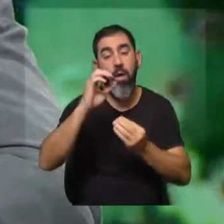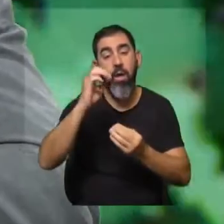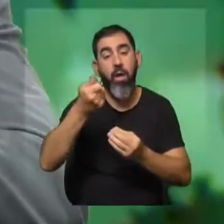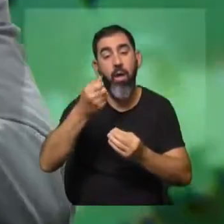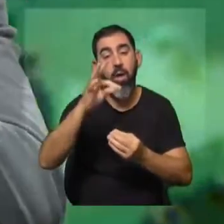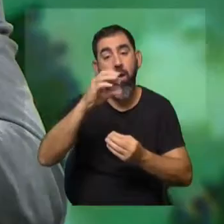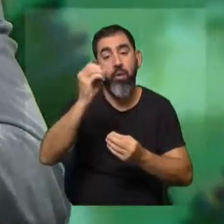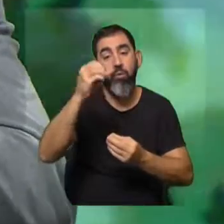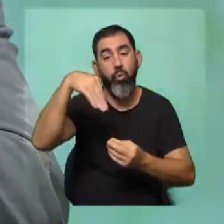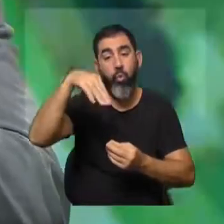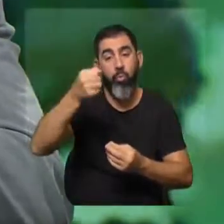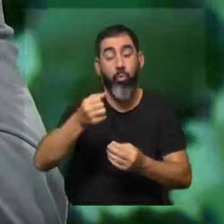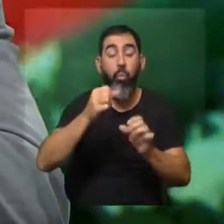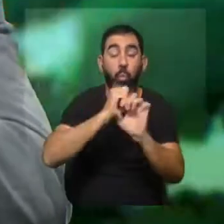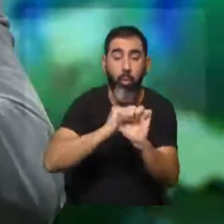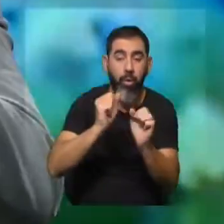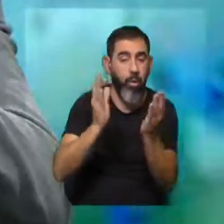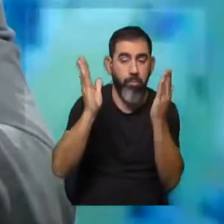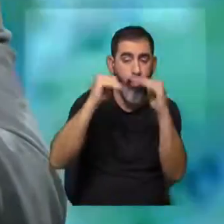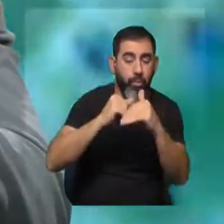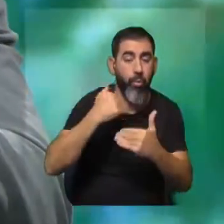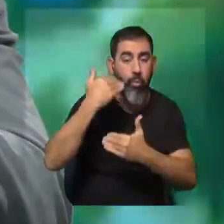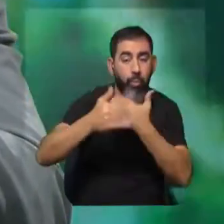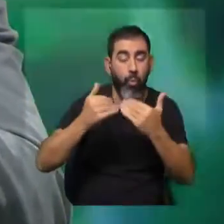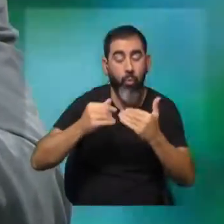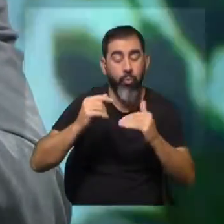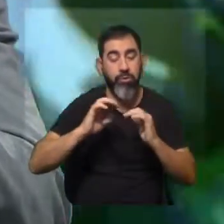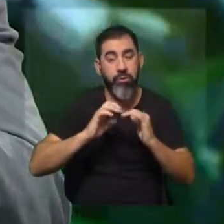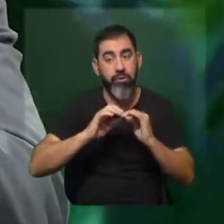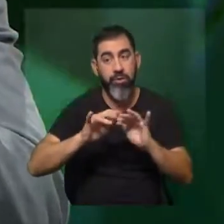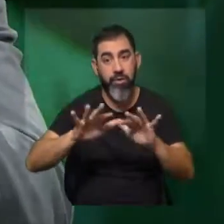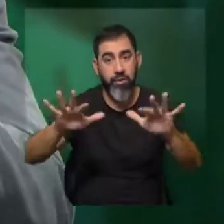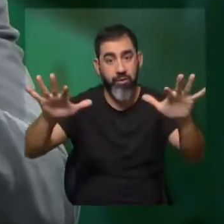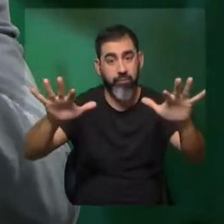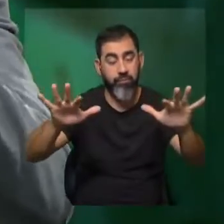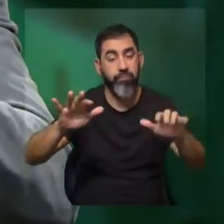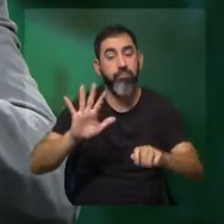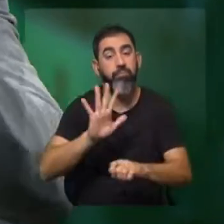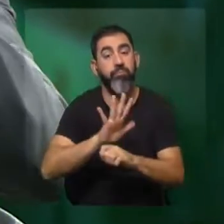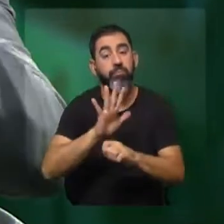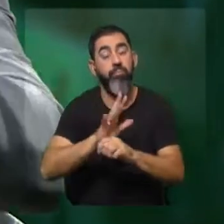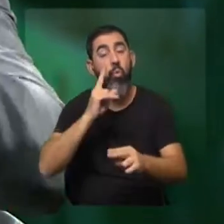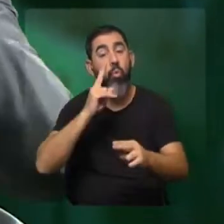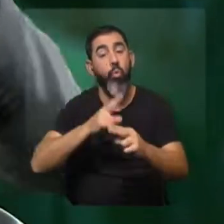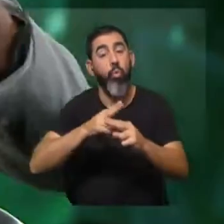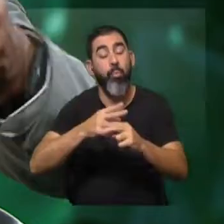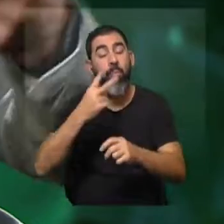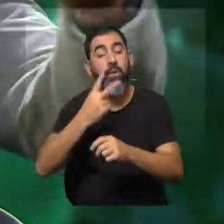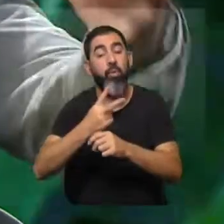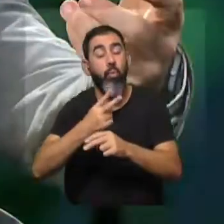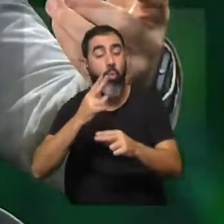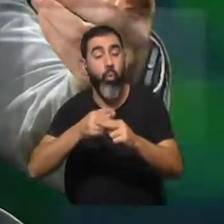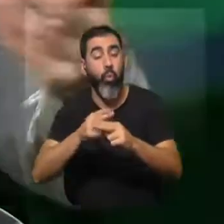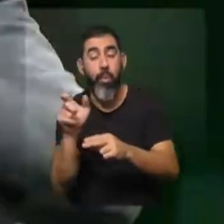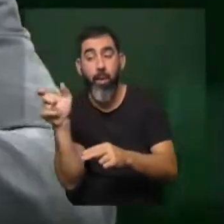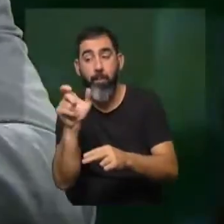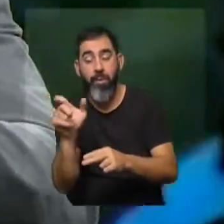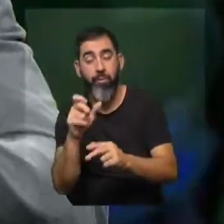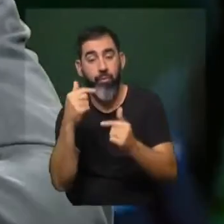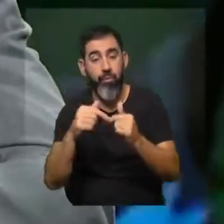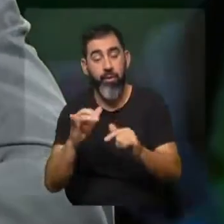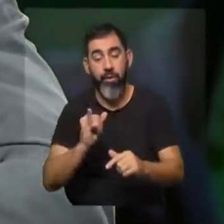que pueden o no eventualmente producir radiación, y eso es una especie de nombre, segundo apellido